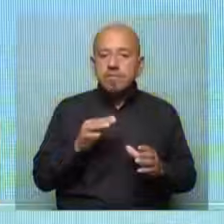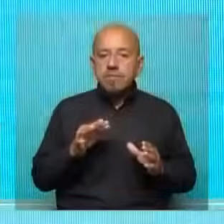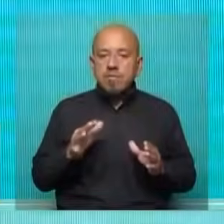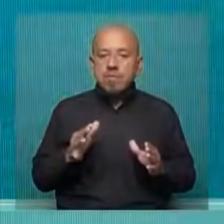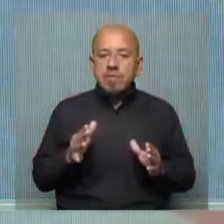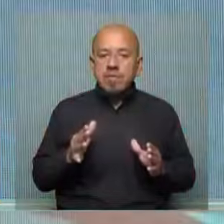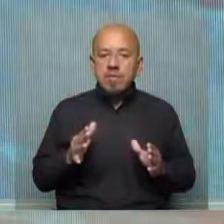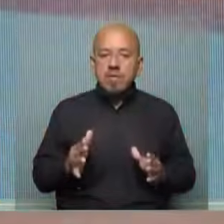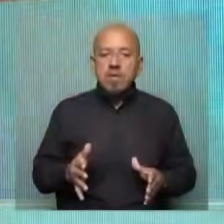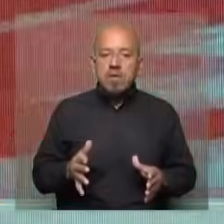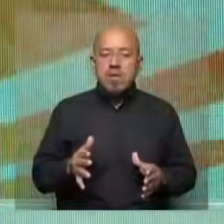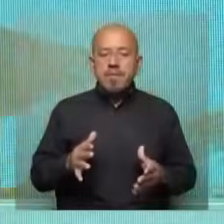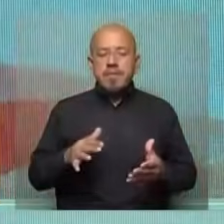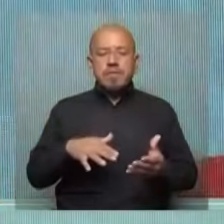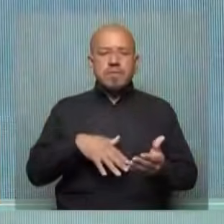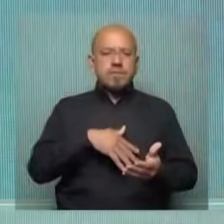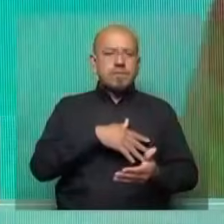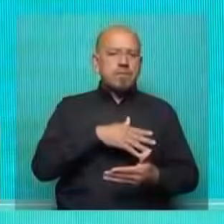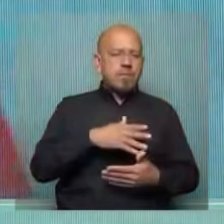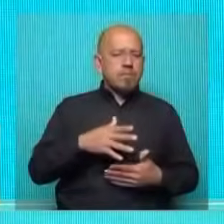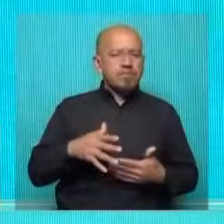una mezcla de